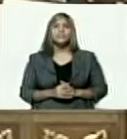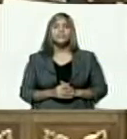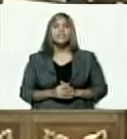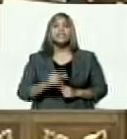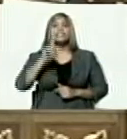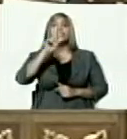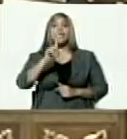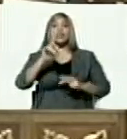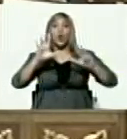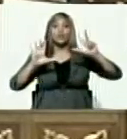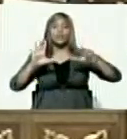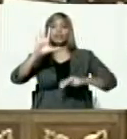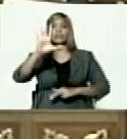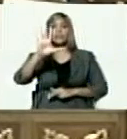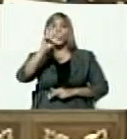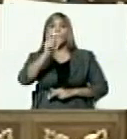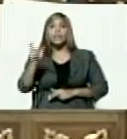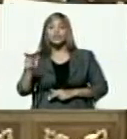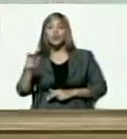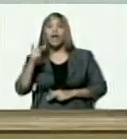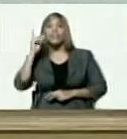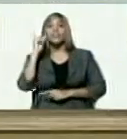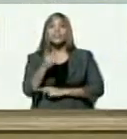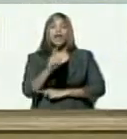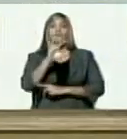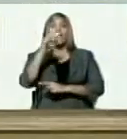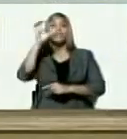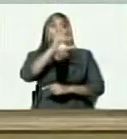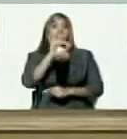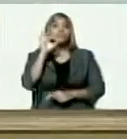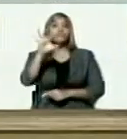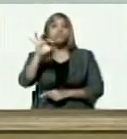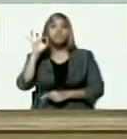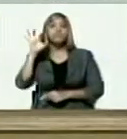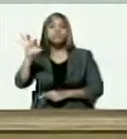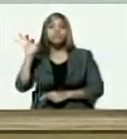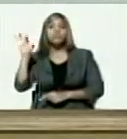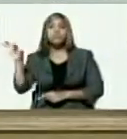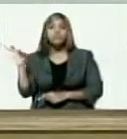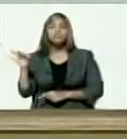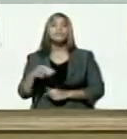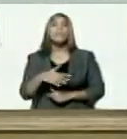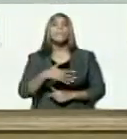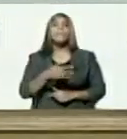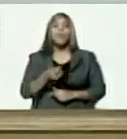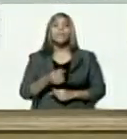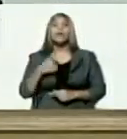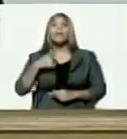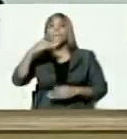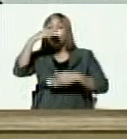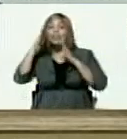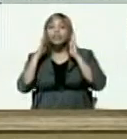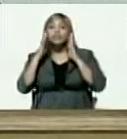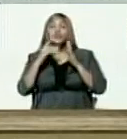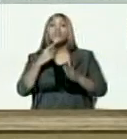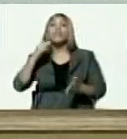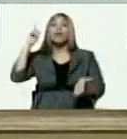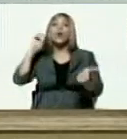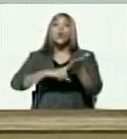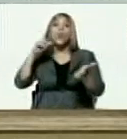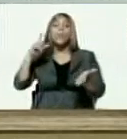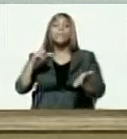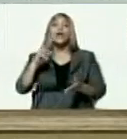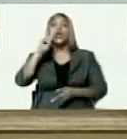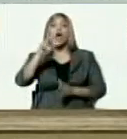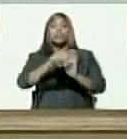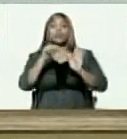...185 diputados, exactamente, ciudadano presidente. Muy bien, estaremos muy atentos entonces en el momento en que se realice la votación de que se cumpla con el requisito del